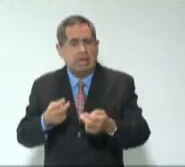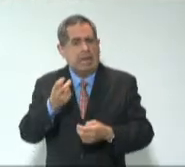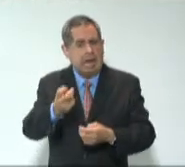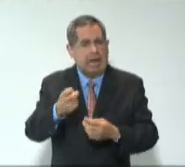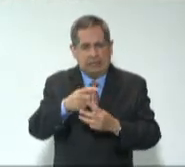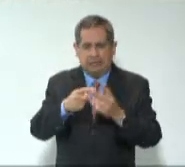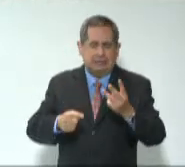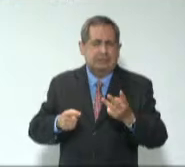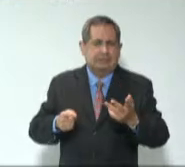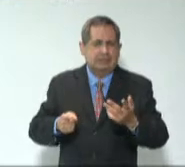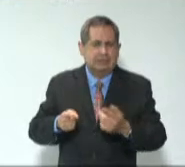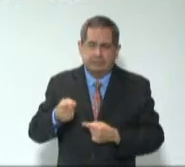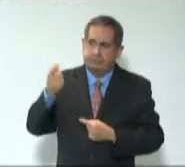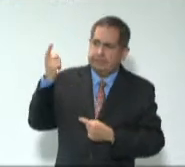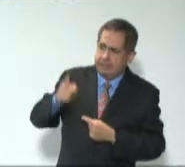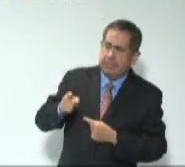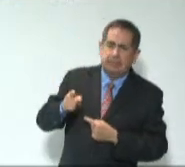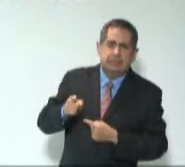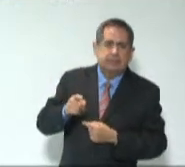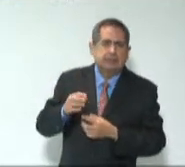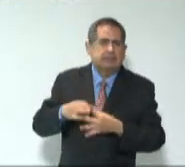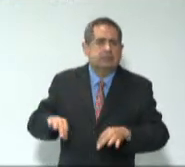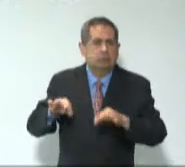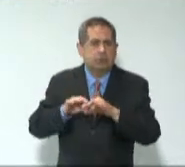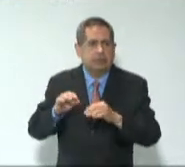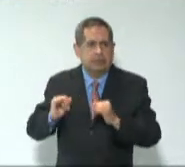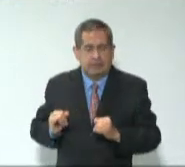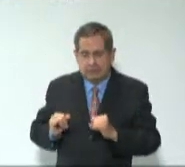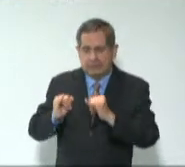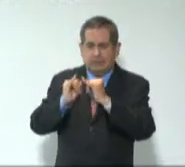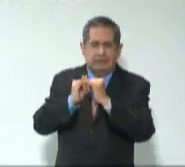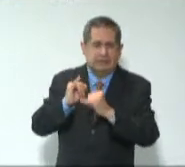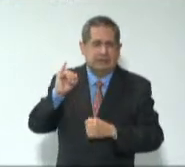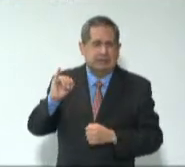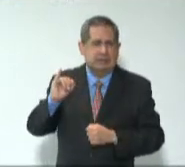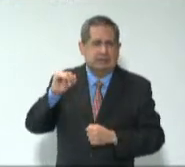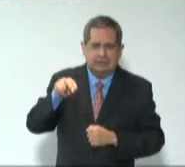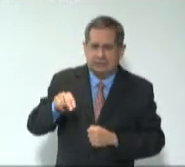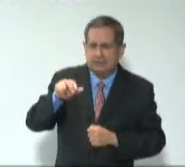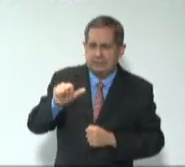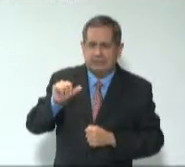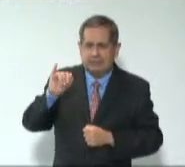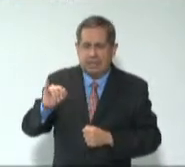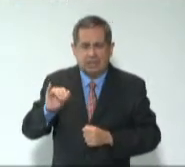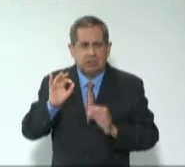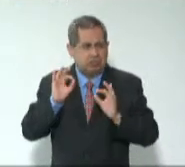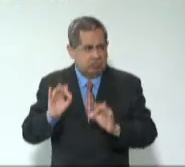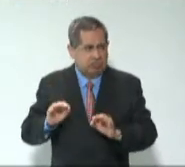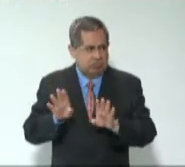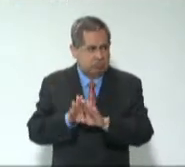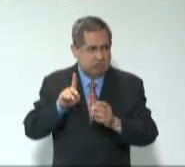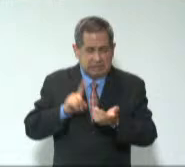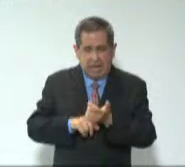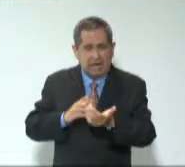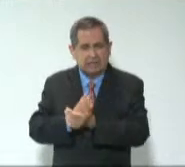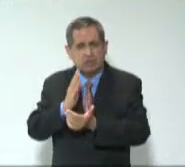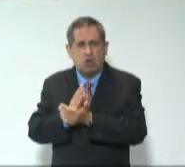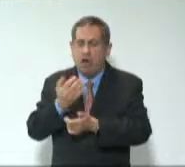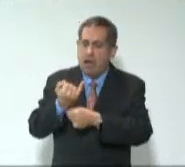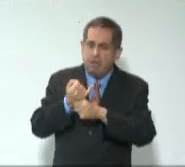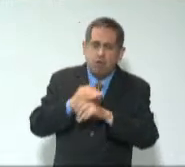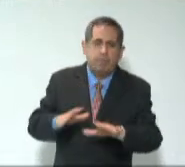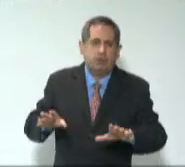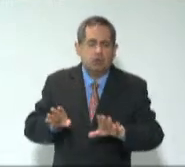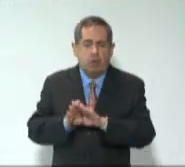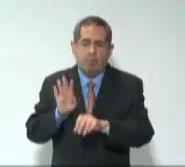grandes mandatos que tiene el Instituto Nacional eh de transparencia acceso a la información